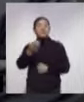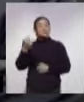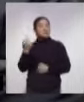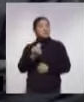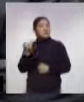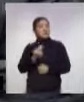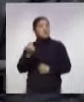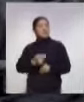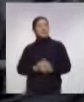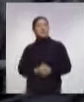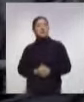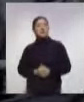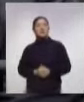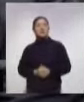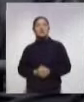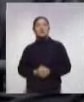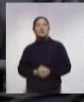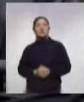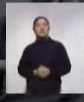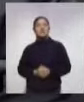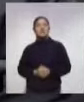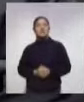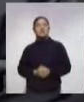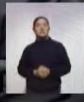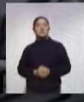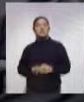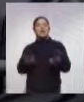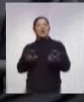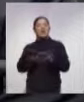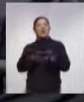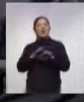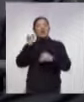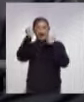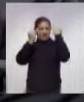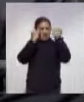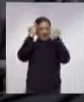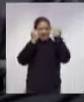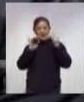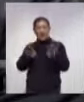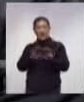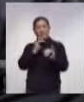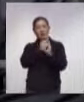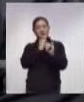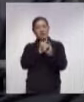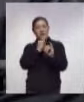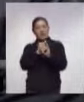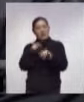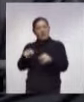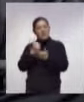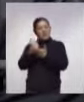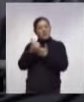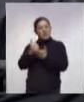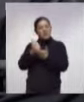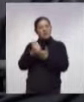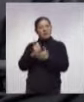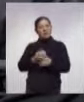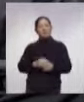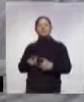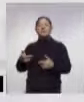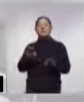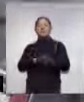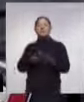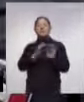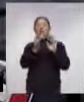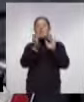también cómo enseñarles a tener un buen manejo del Internet y en sus redes